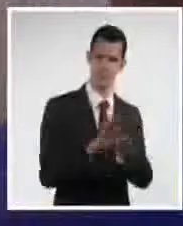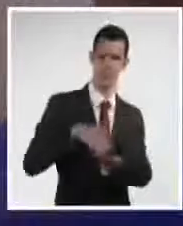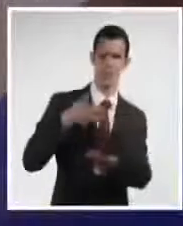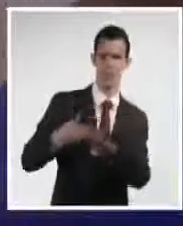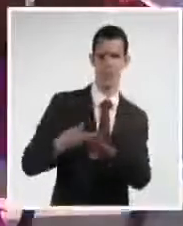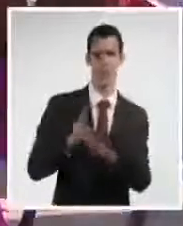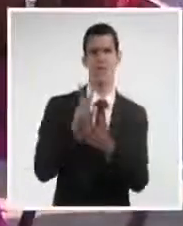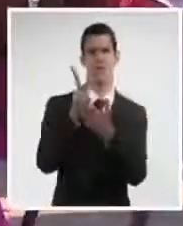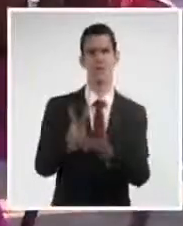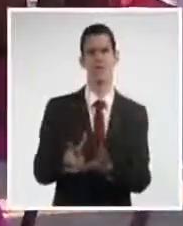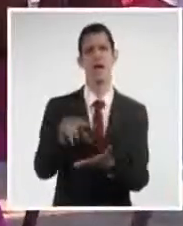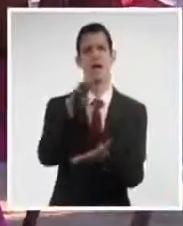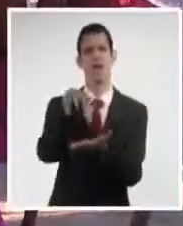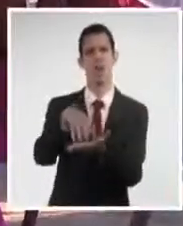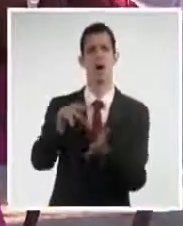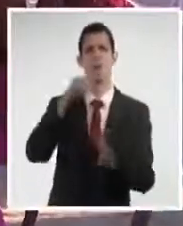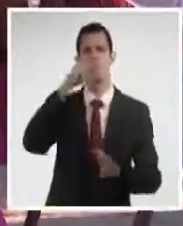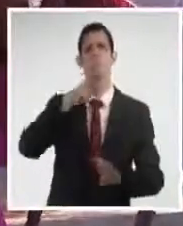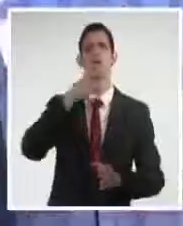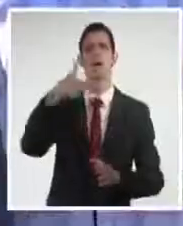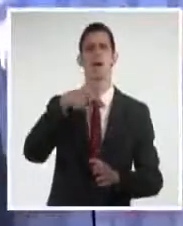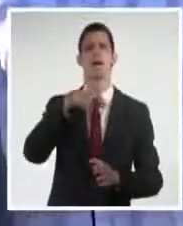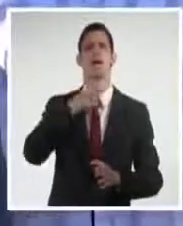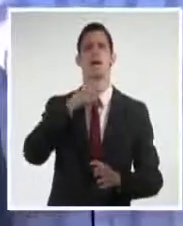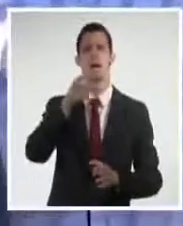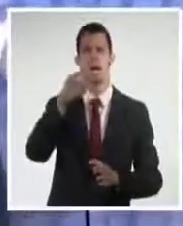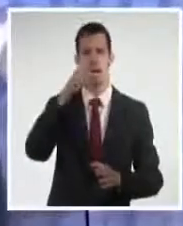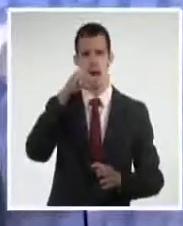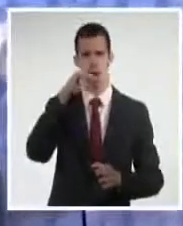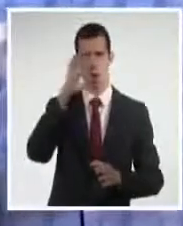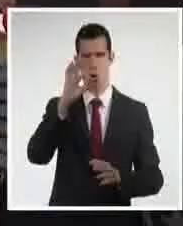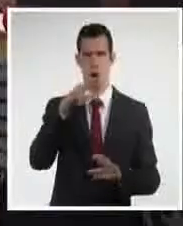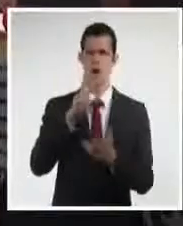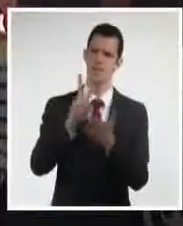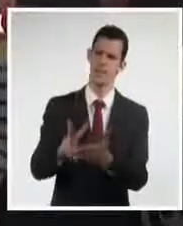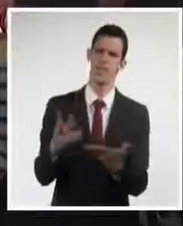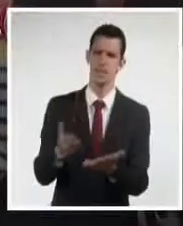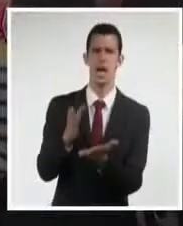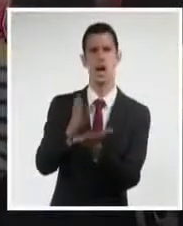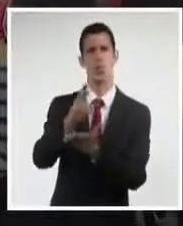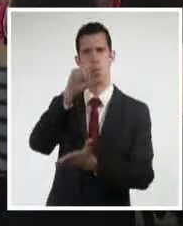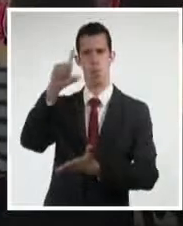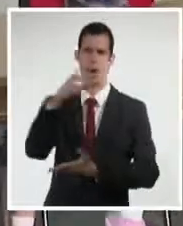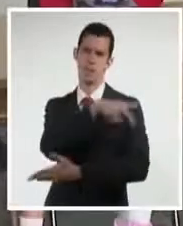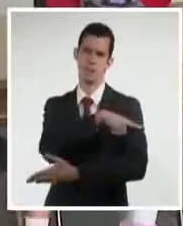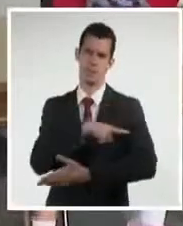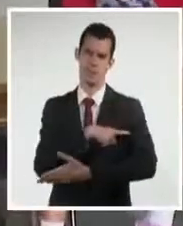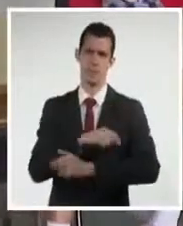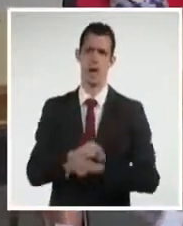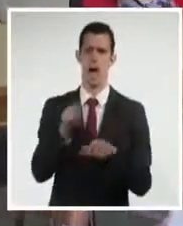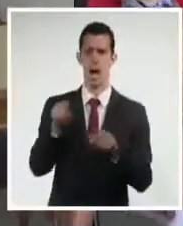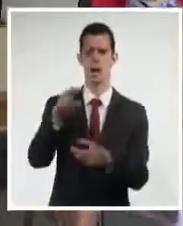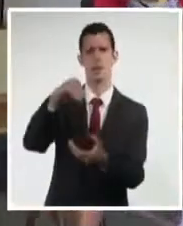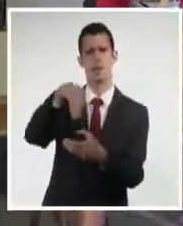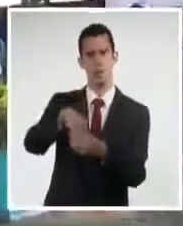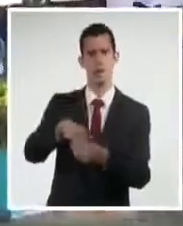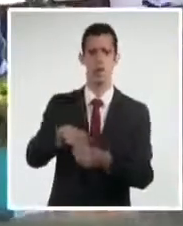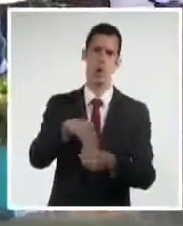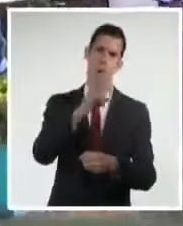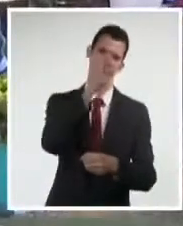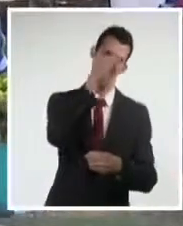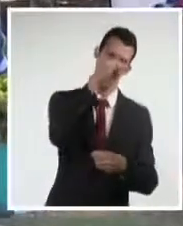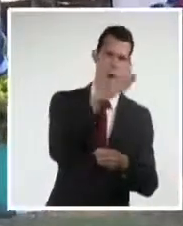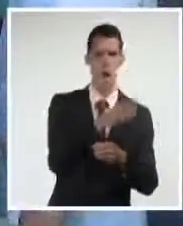el propio municipio, y visitó la escuela primaria de la comunidad con una matrícula de 82 alumnos de preescolar a sexto grados,